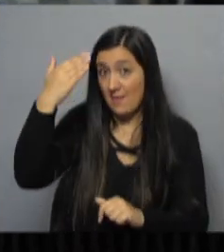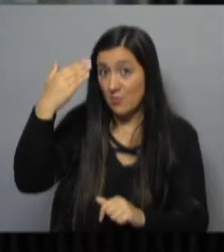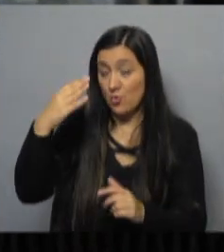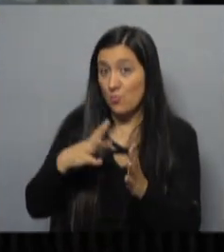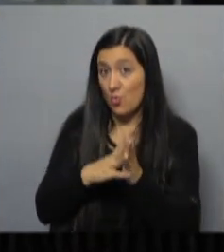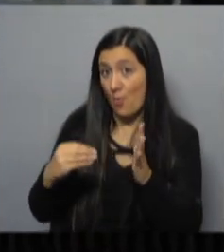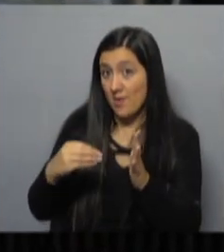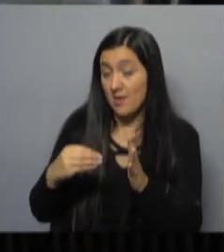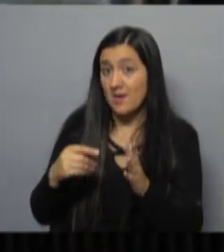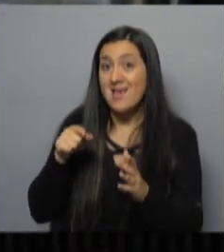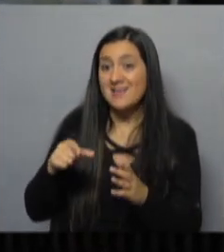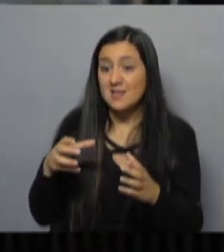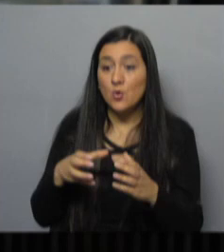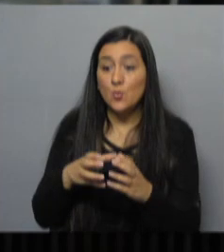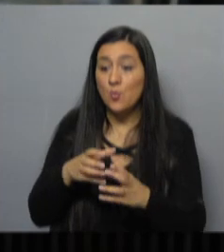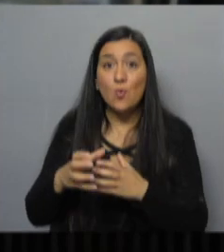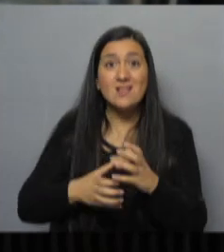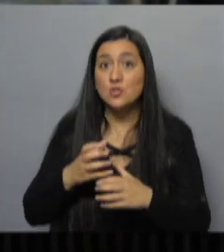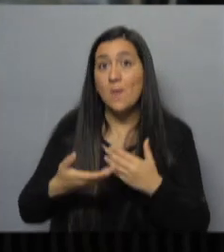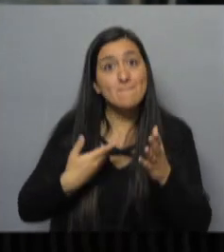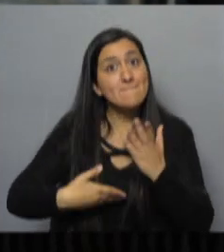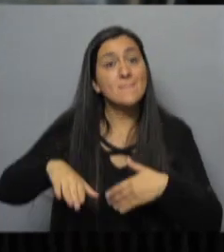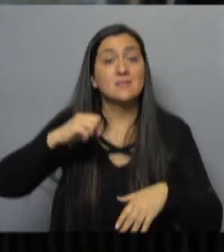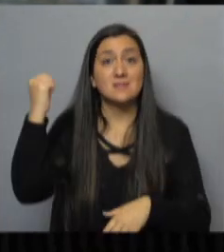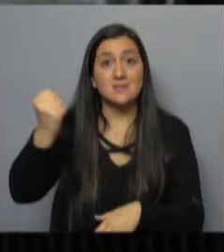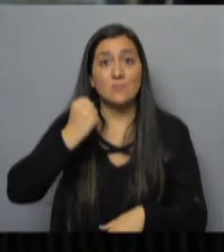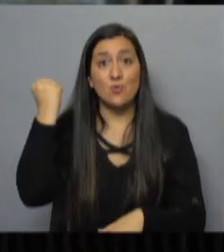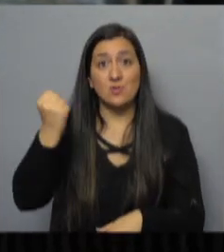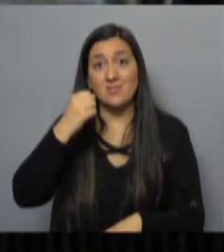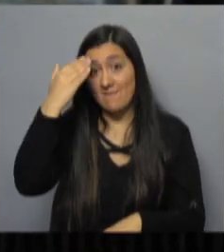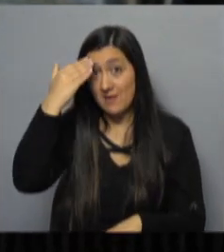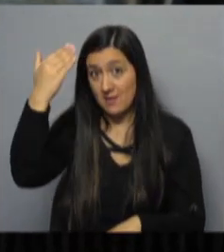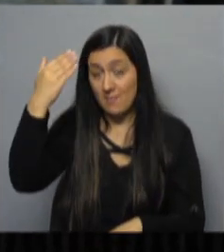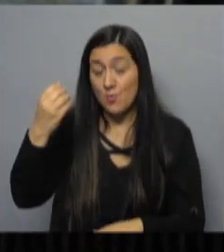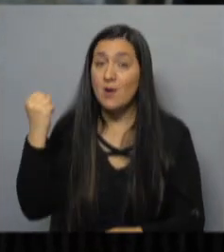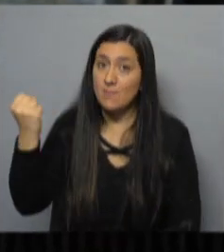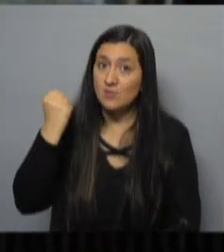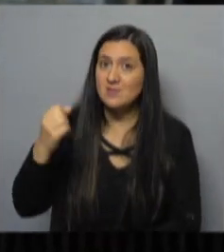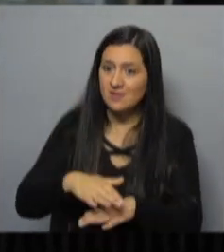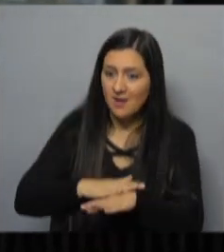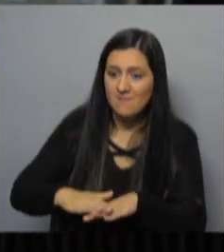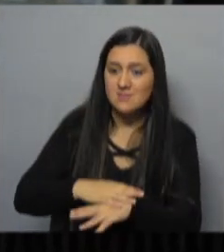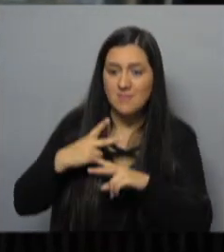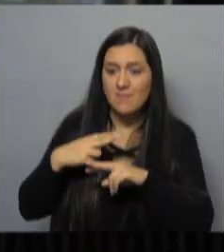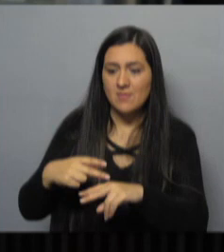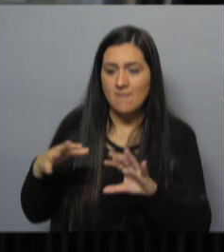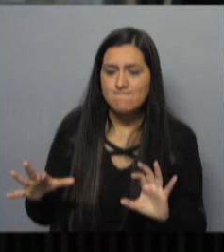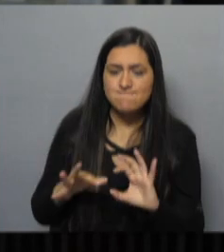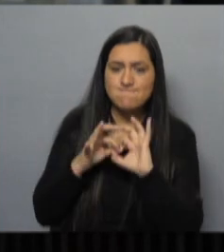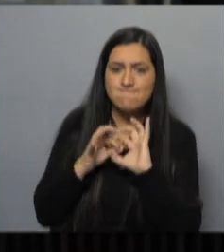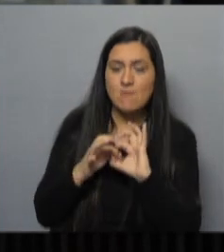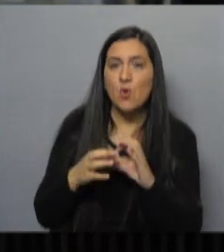Yo creo que es la coalición más importante que ha inspirado, sobre todo por la importancia que tiene la base para mantener unificados los